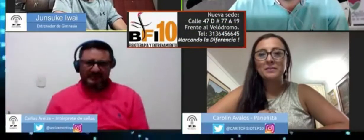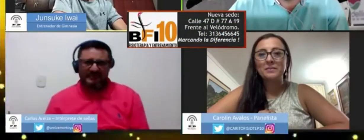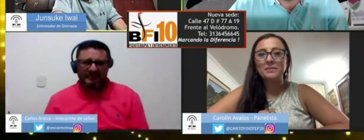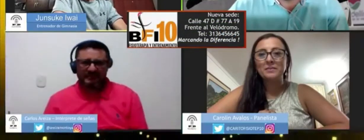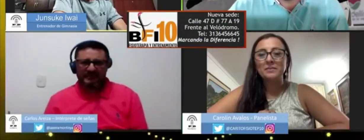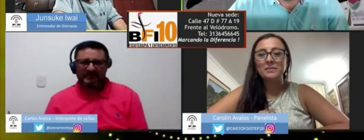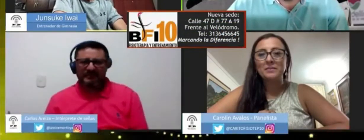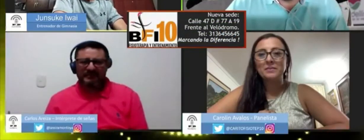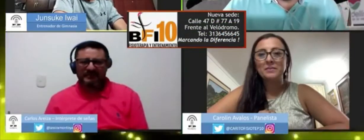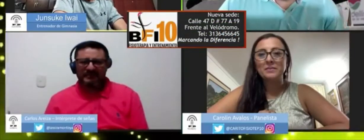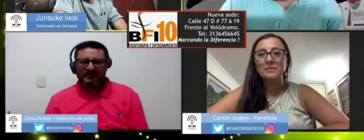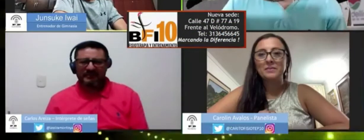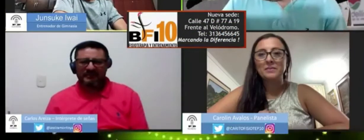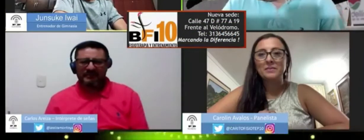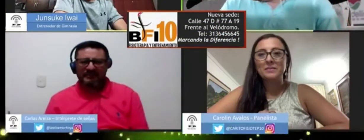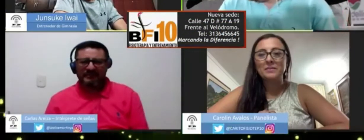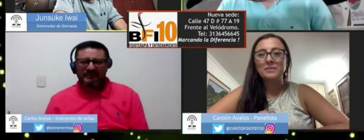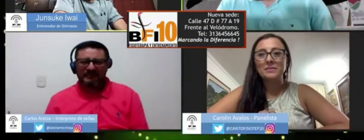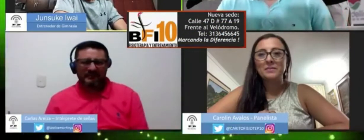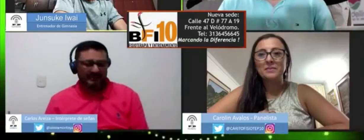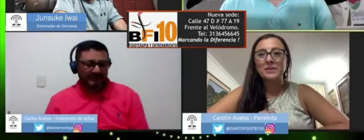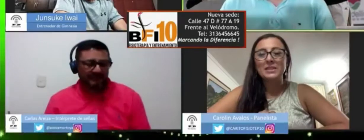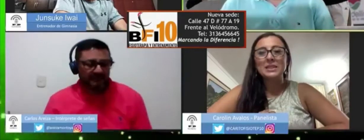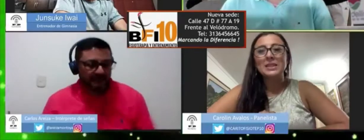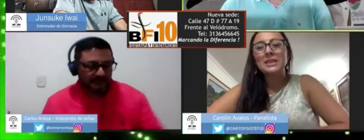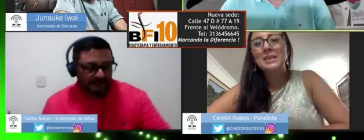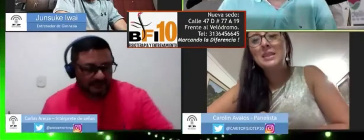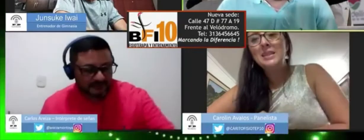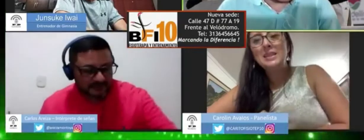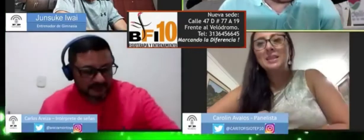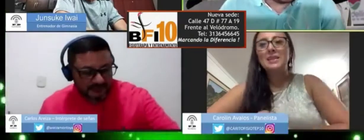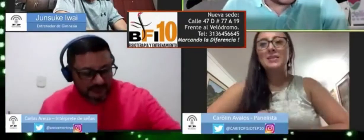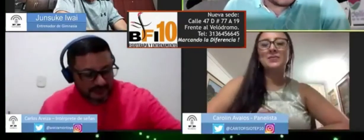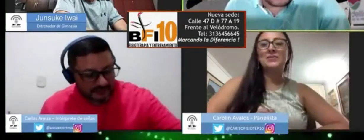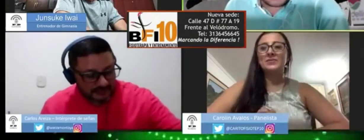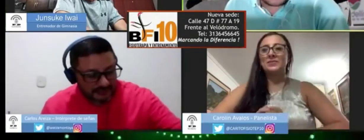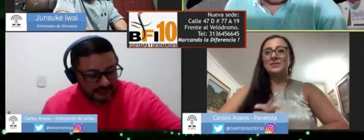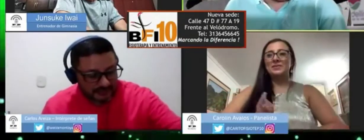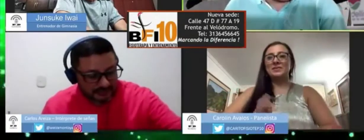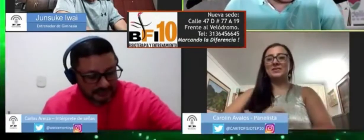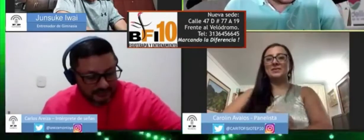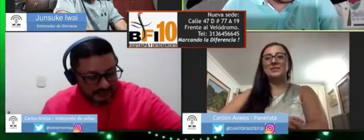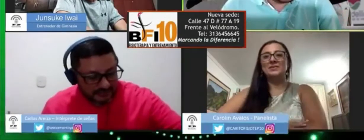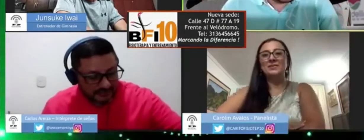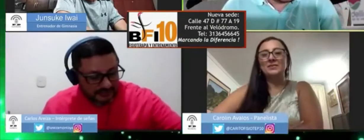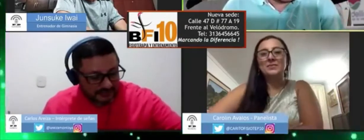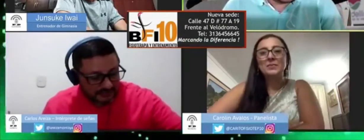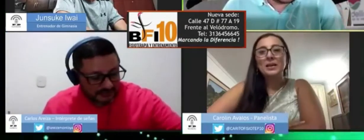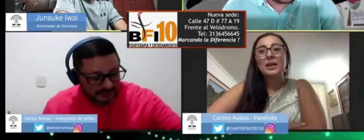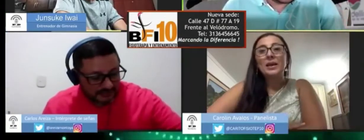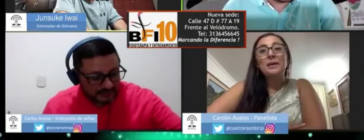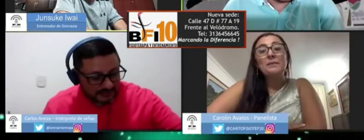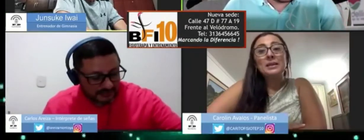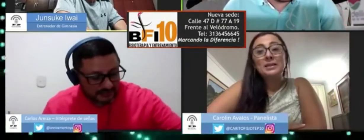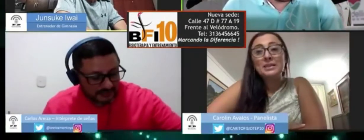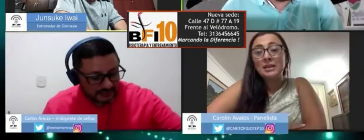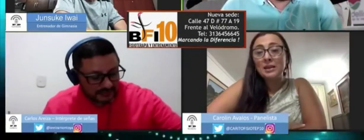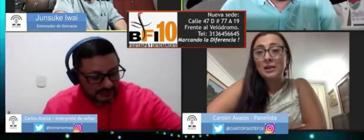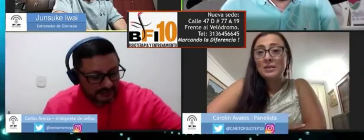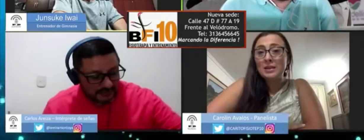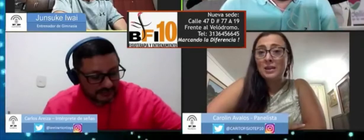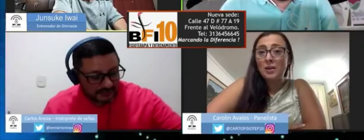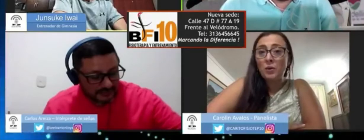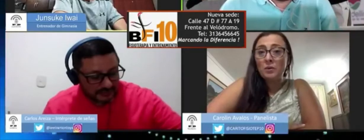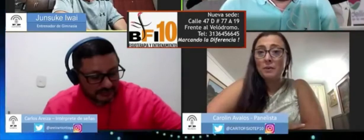mi... Sí, el Gilberto Alzate Avendaño en Aranjuez. Aranjuez, sí. Ya